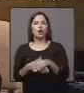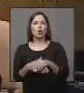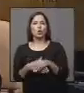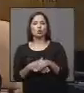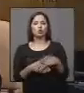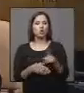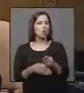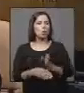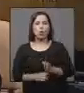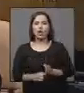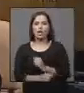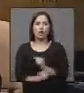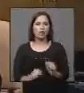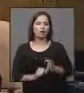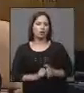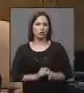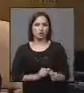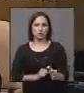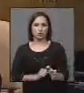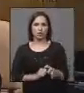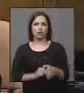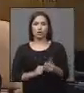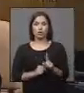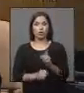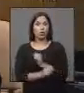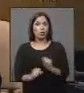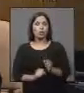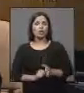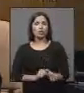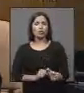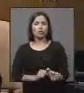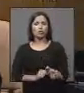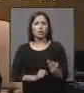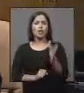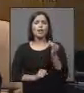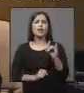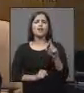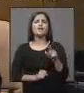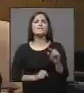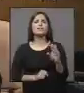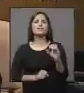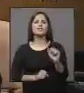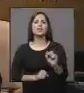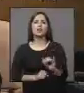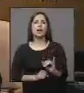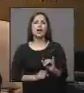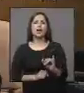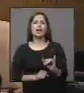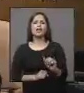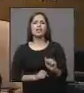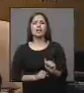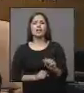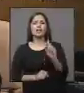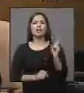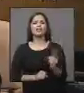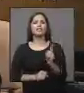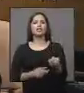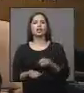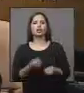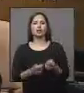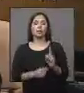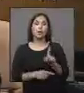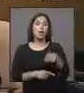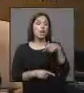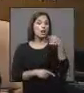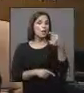eficaces para evitar que esto continúe es la Fiscalía Nacional Económica. Y creo que la próxima vez que lleguen a solicitar plata